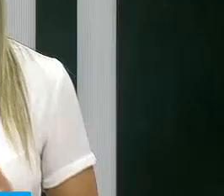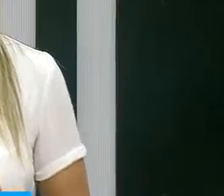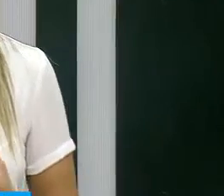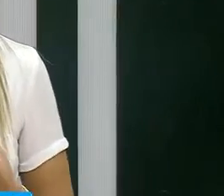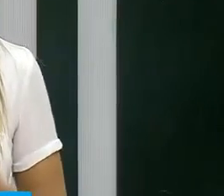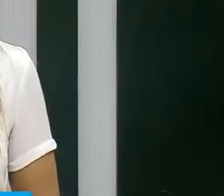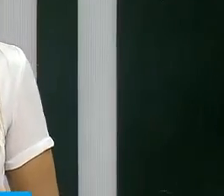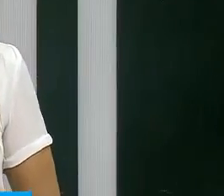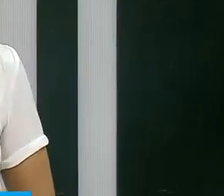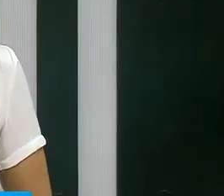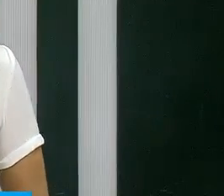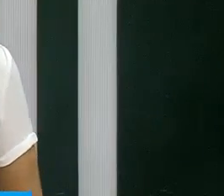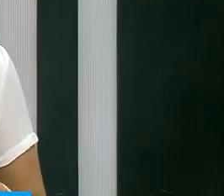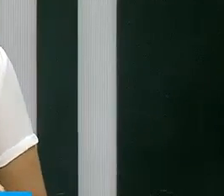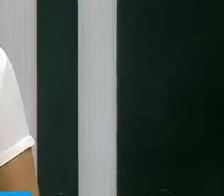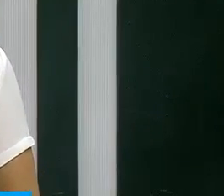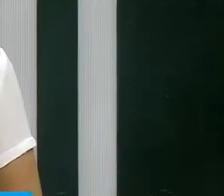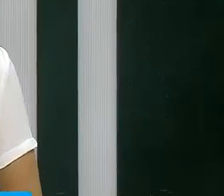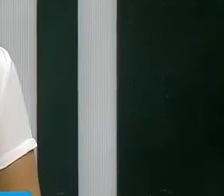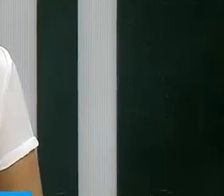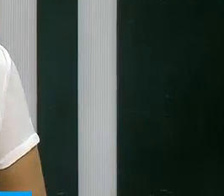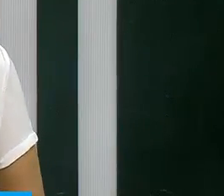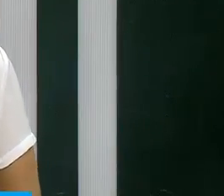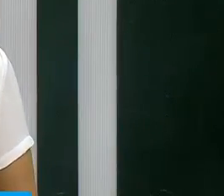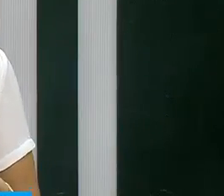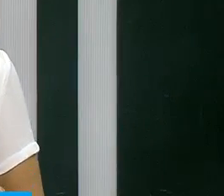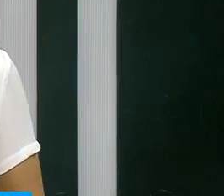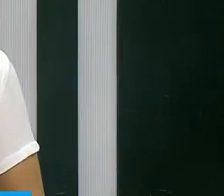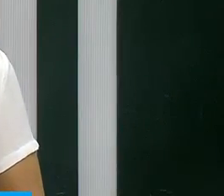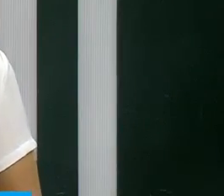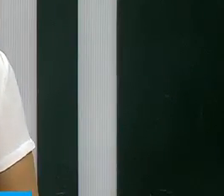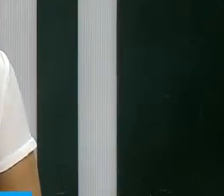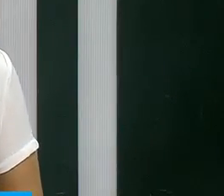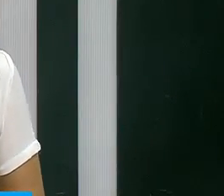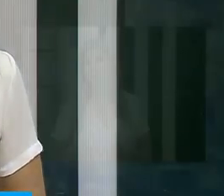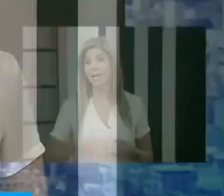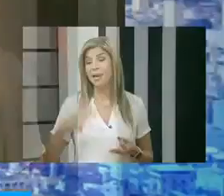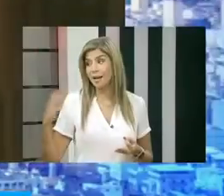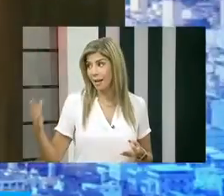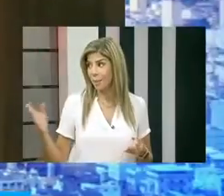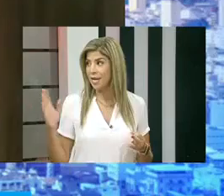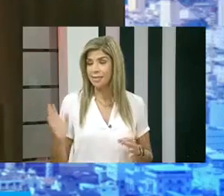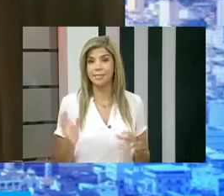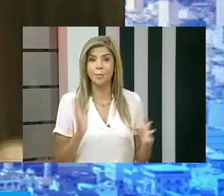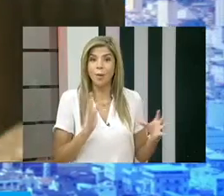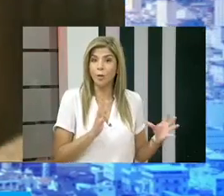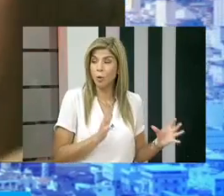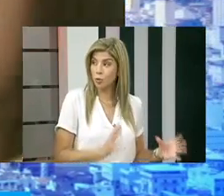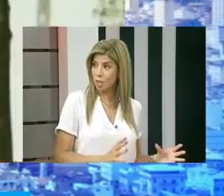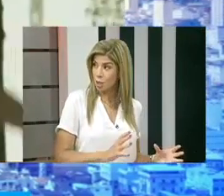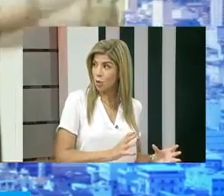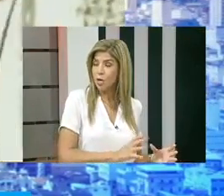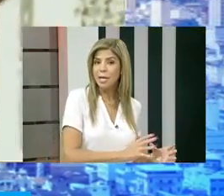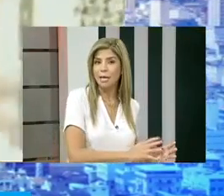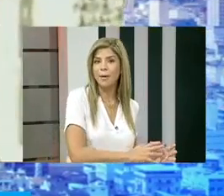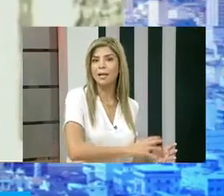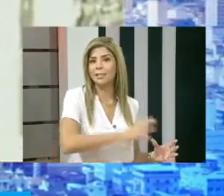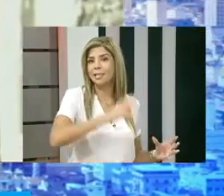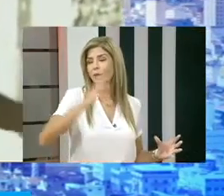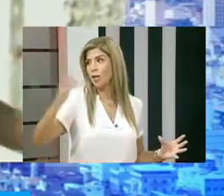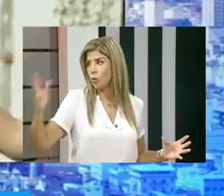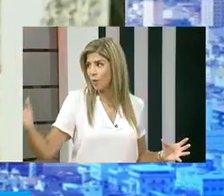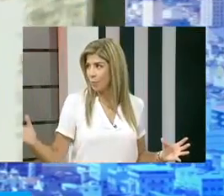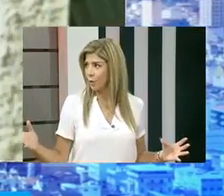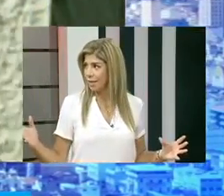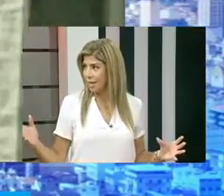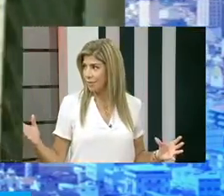de diabetes infantil, hipertensión, niveles de colesterol alto que a la larga, imagínate, estamos hablando de un niño que tiene toda su